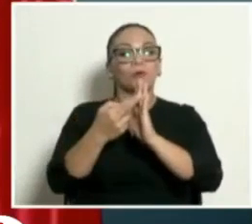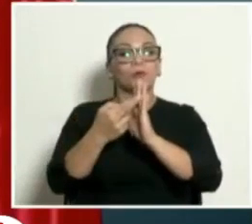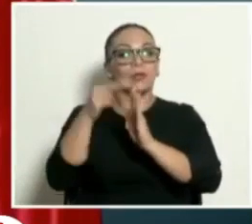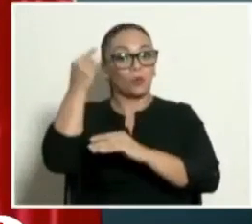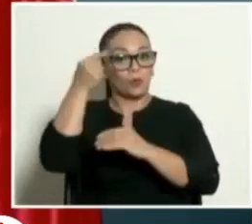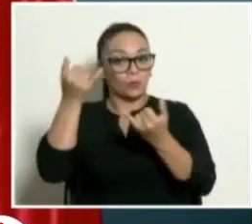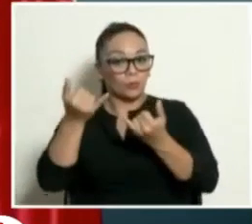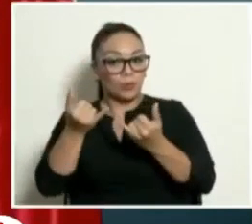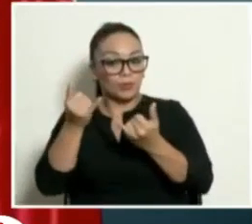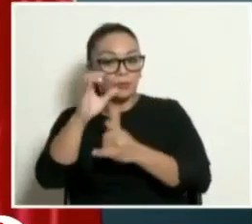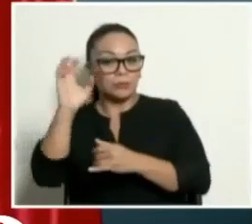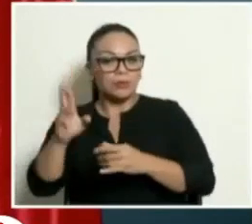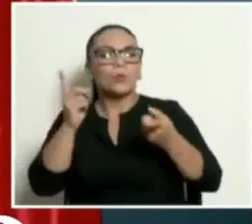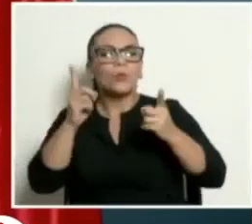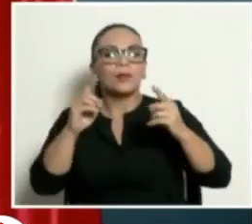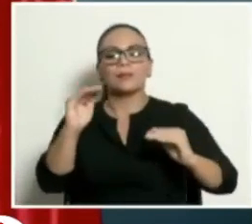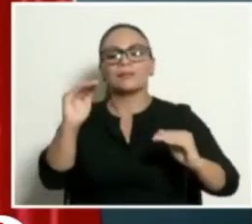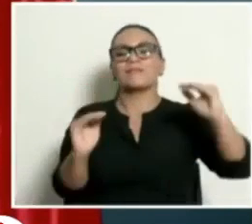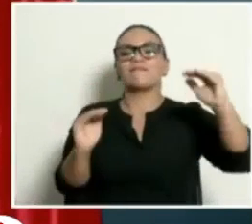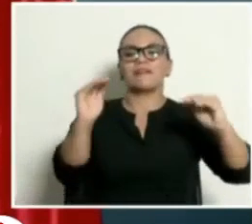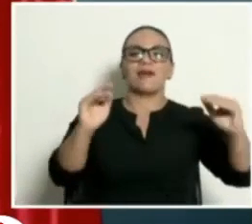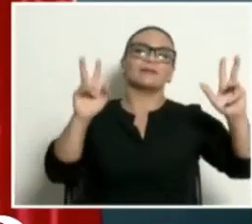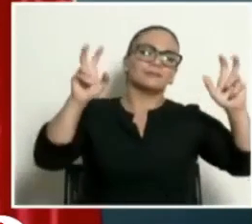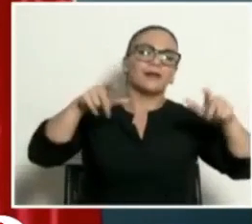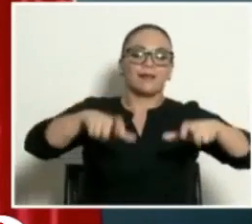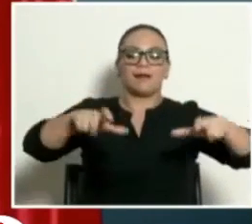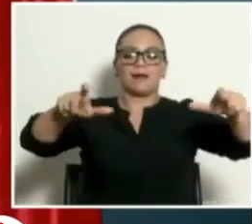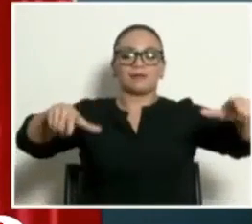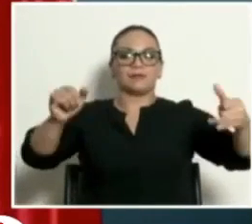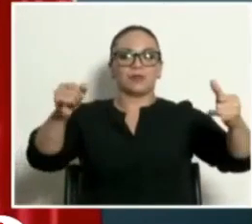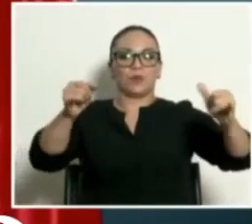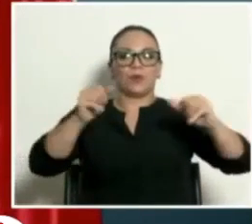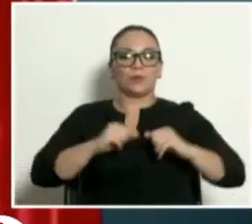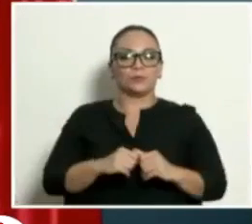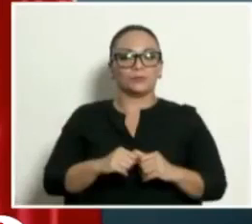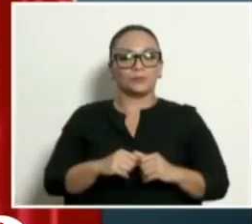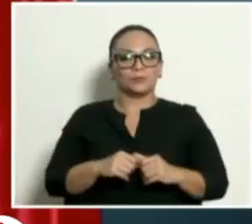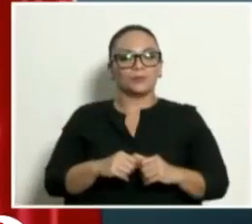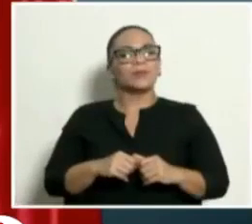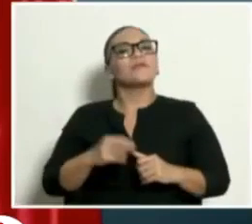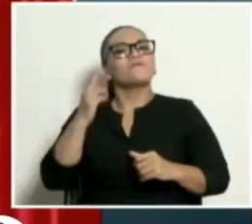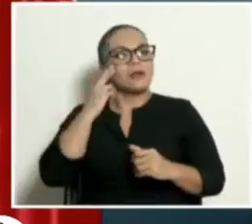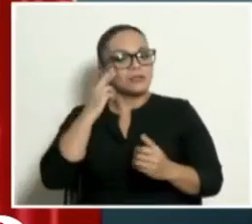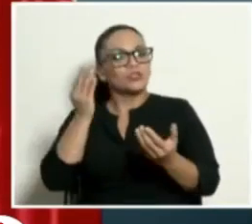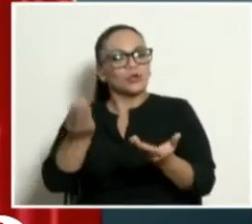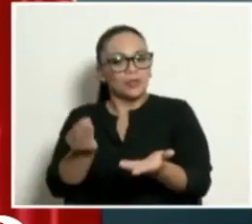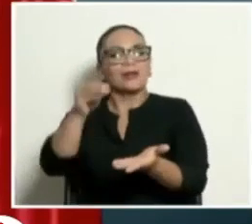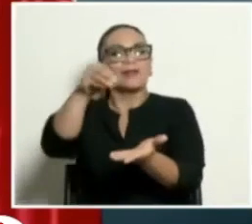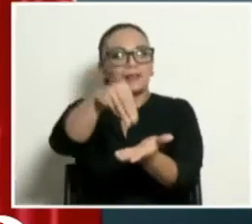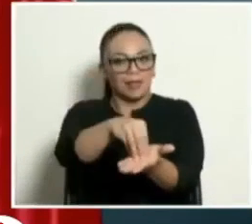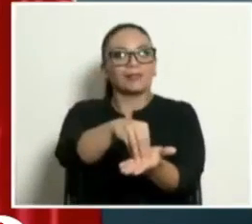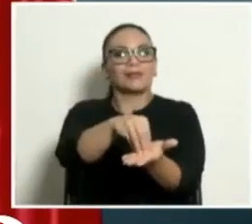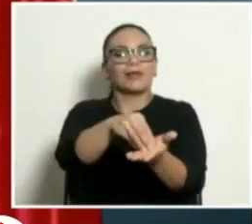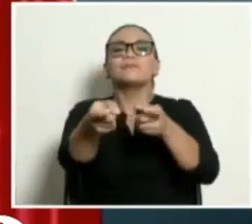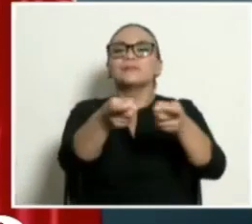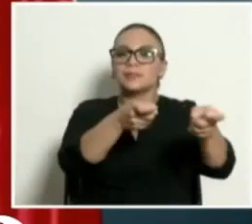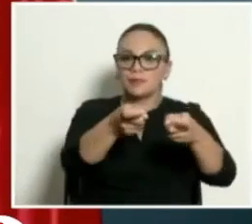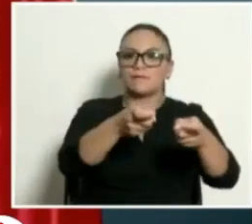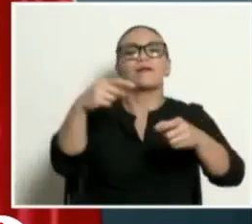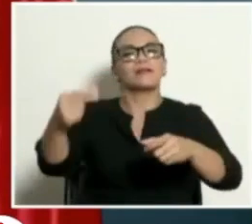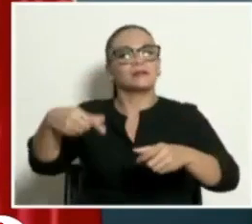República? Nivelar la cancha del juego, poner racionalidad administrativa,